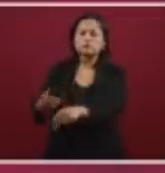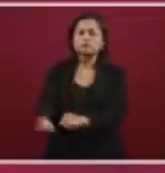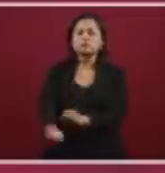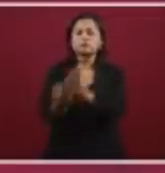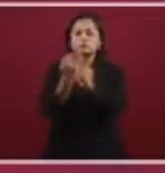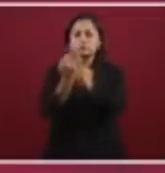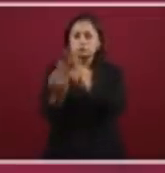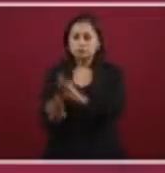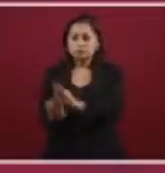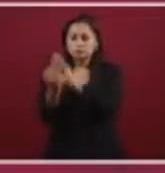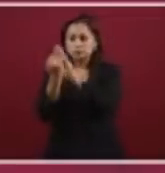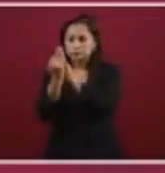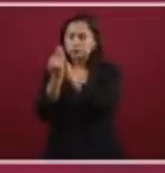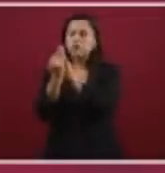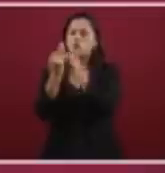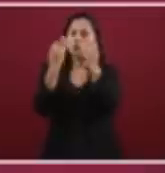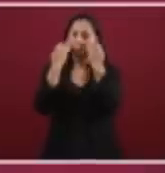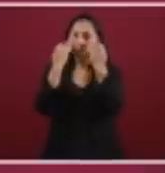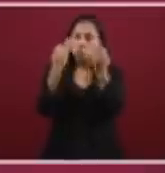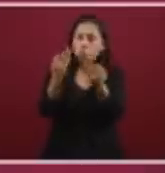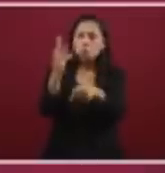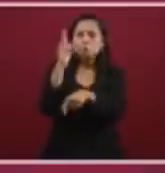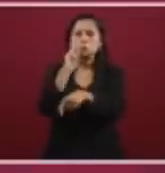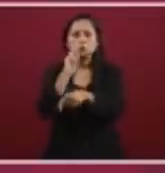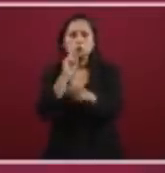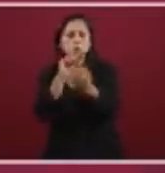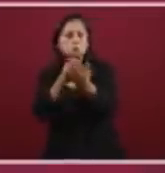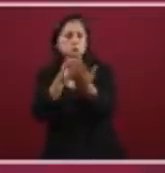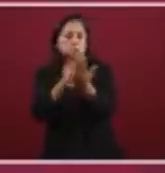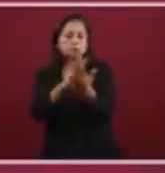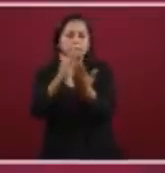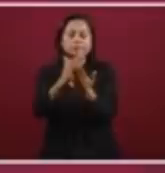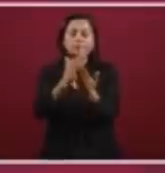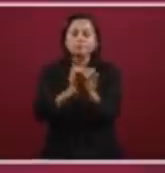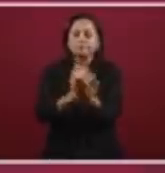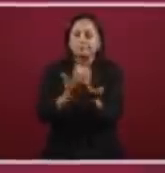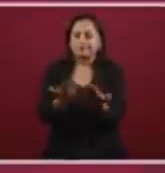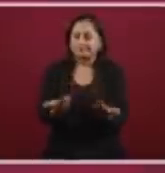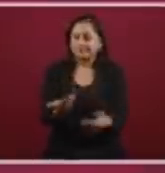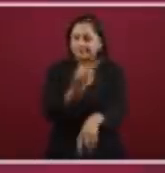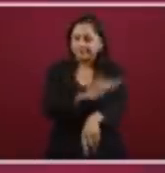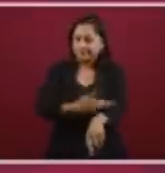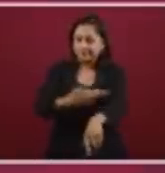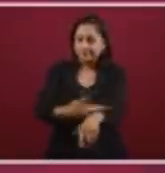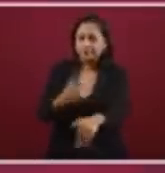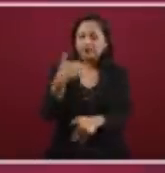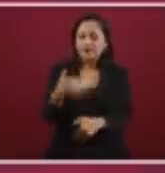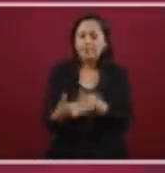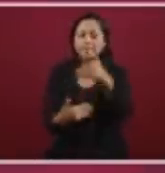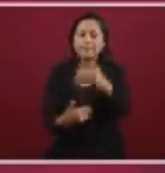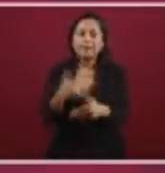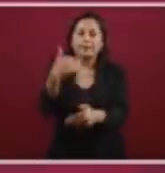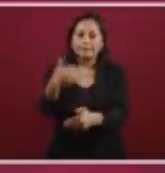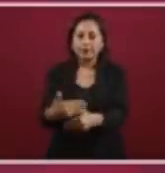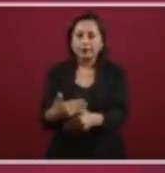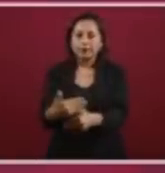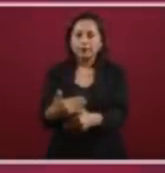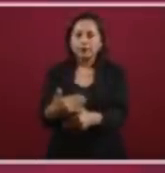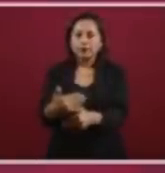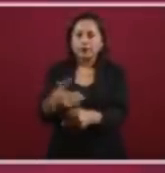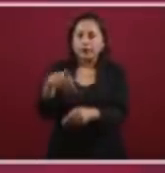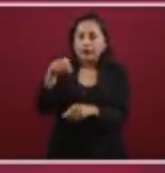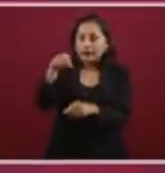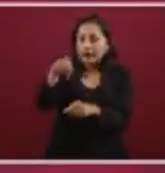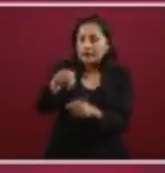proceso si realmente hay delito porque si fueran facturas falsas